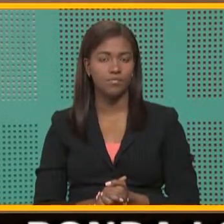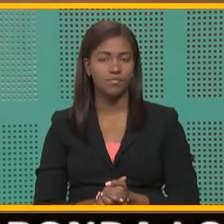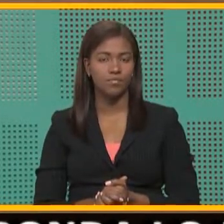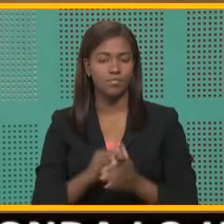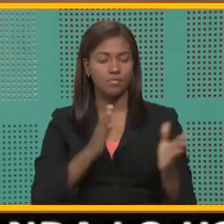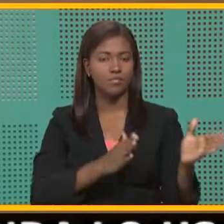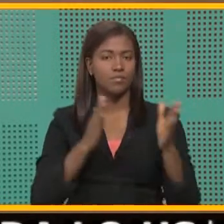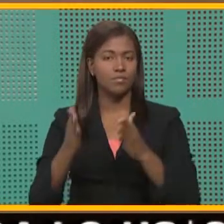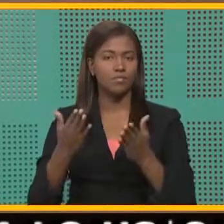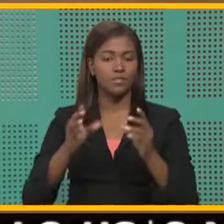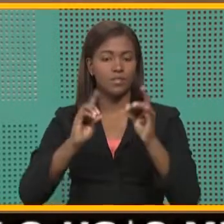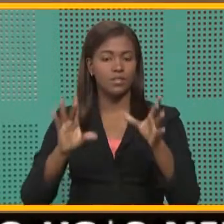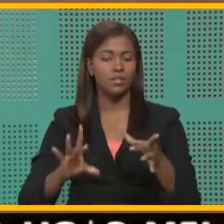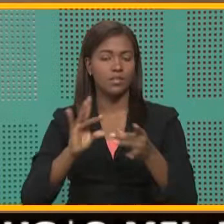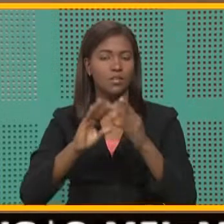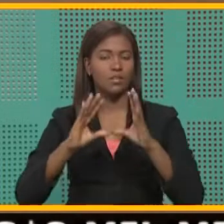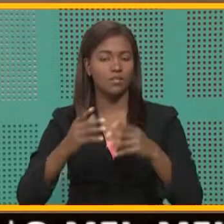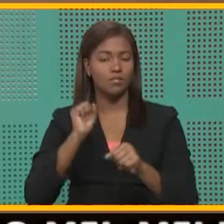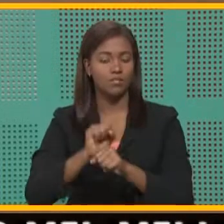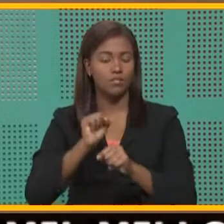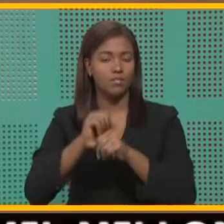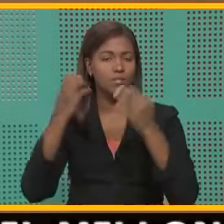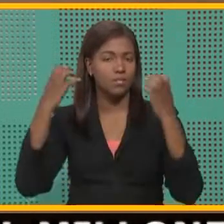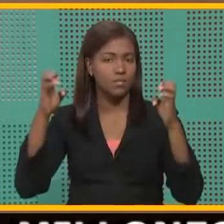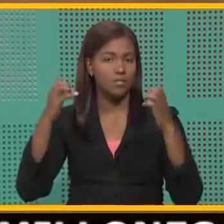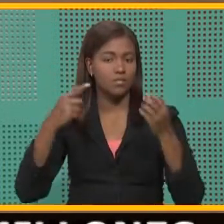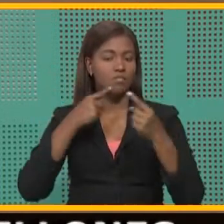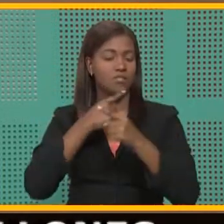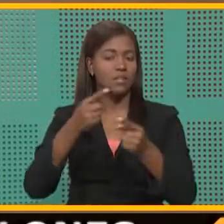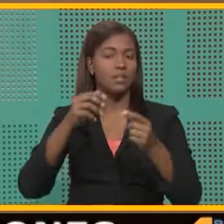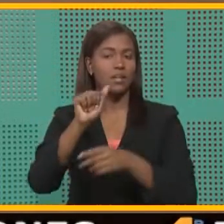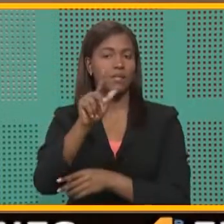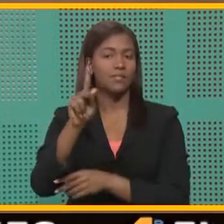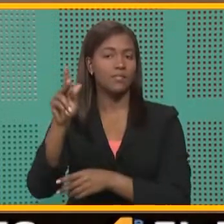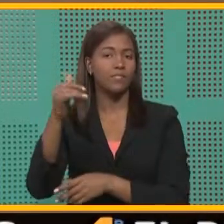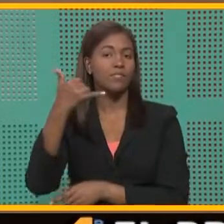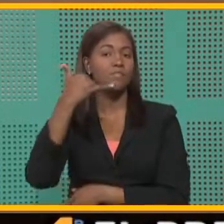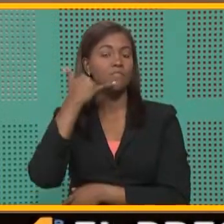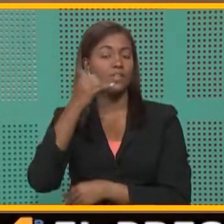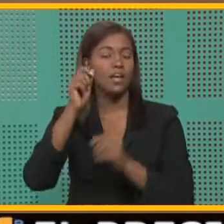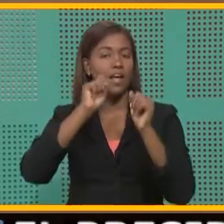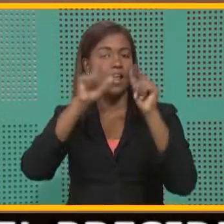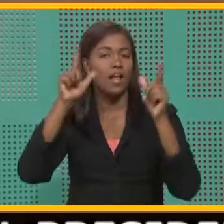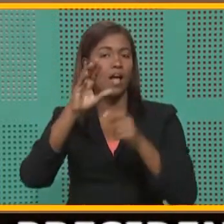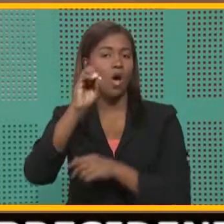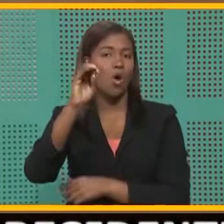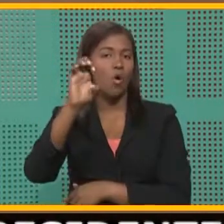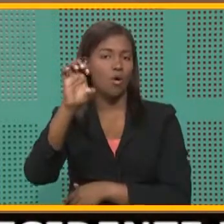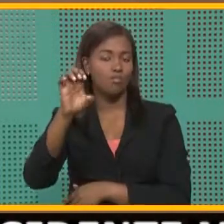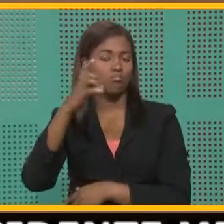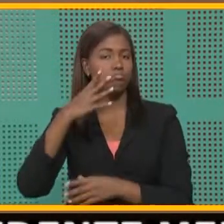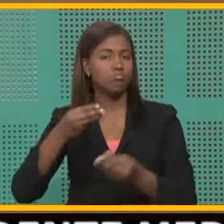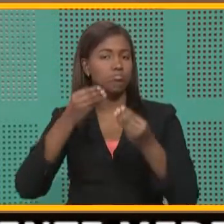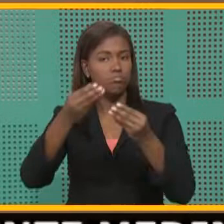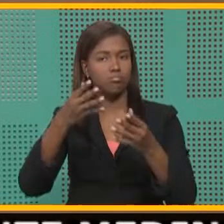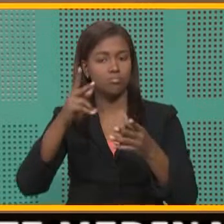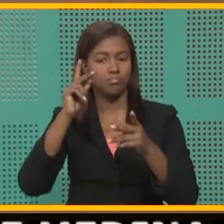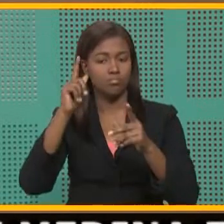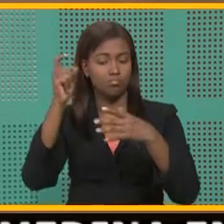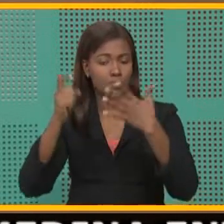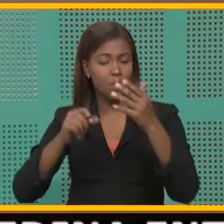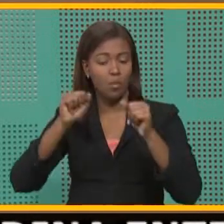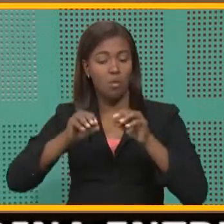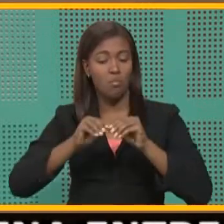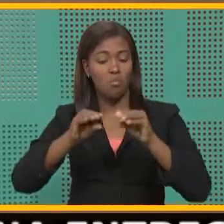En otro orden, la dirección del Centro de Operaciones de Emergencias lanzó la aplicación telefónica Alerta COE, con la cual los usuarios podrán